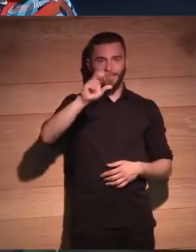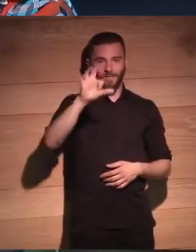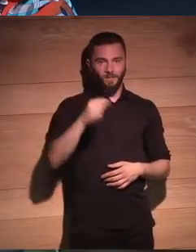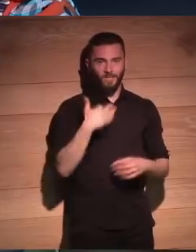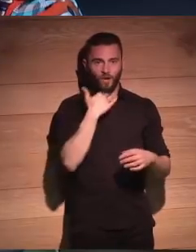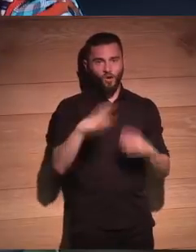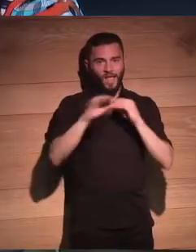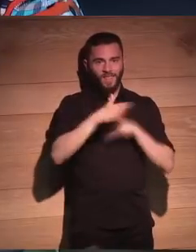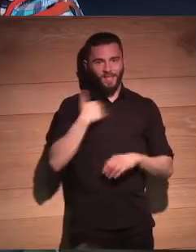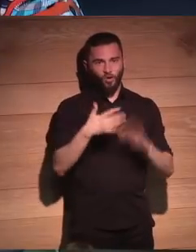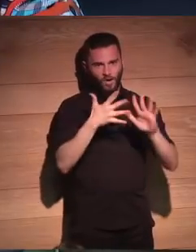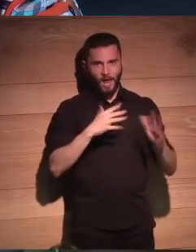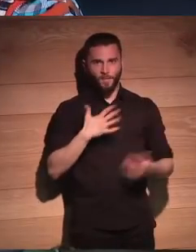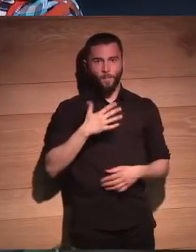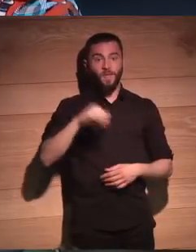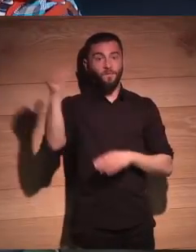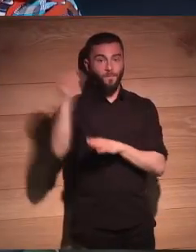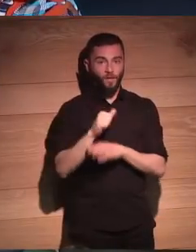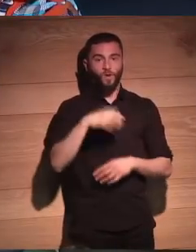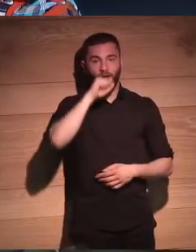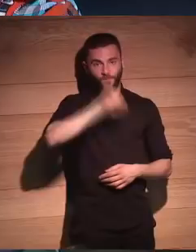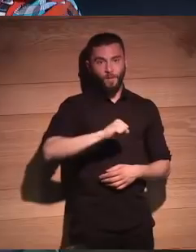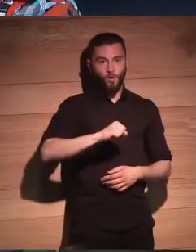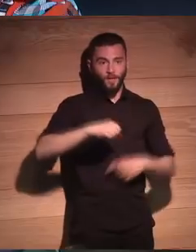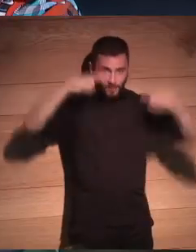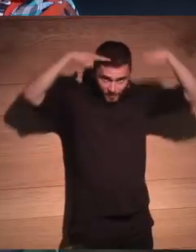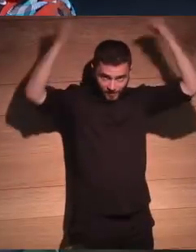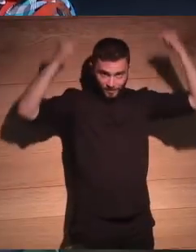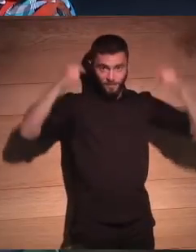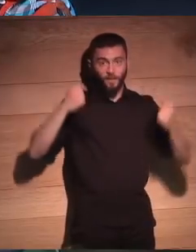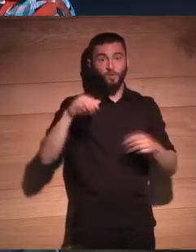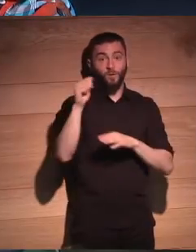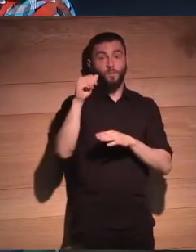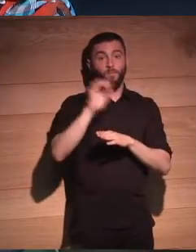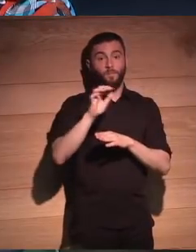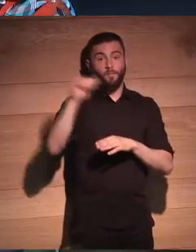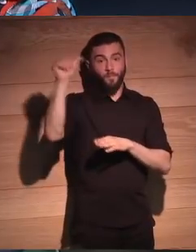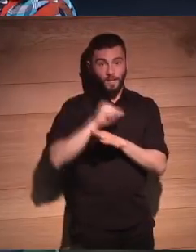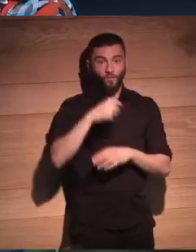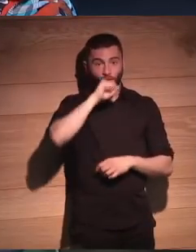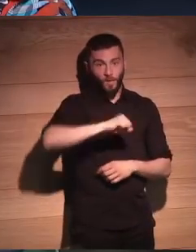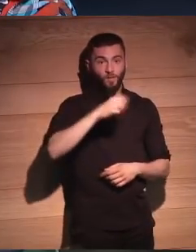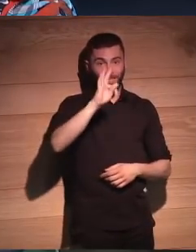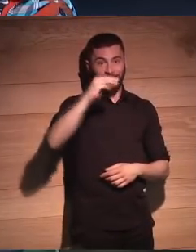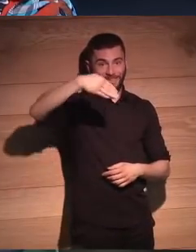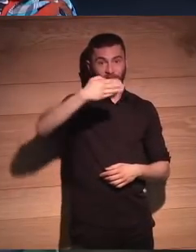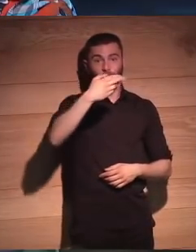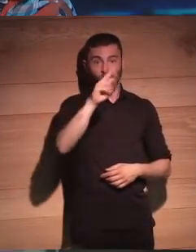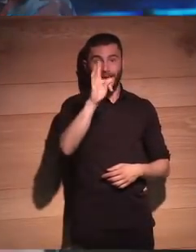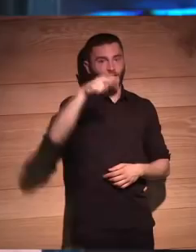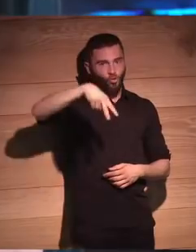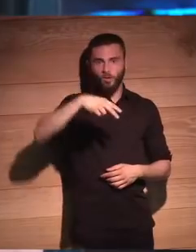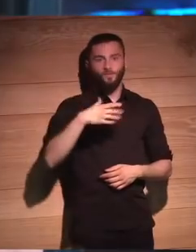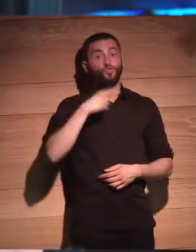que mi película favorita de Batman son las de Tim Burton y en realidad miento, de imagen real. Mi